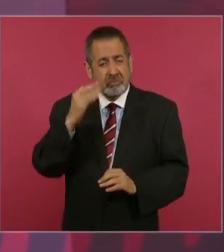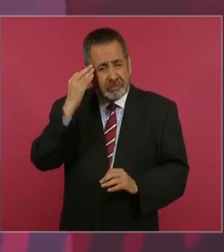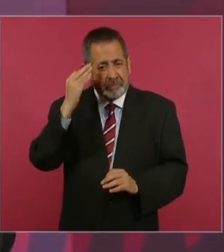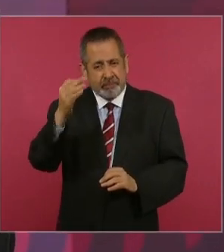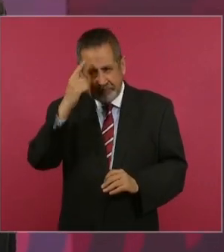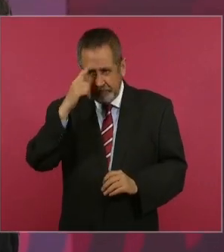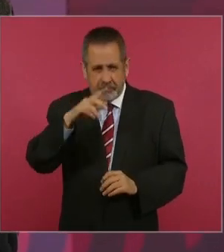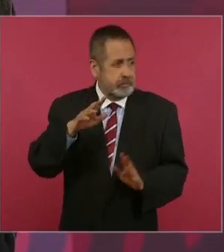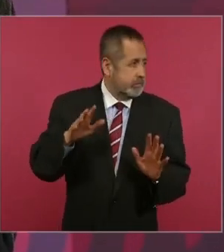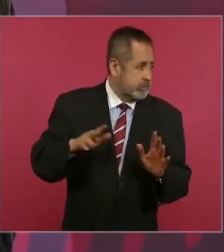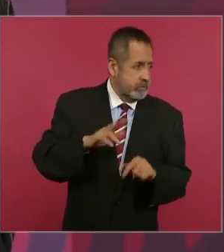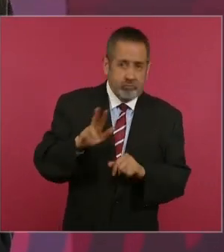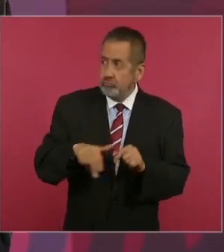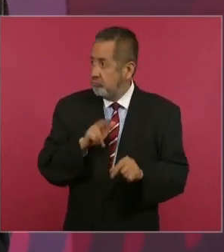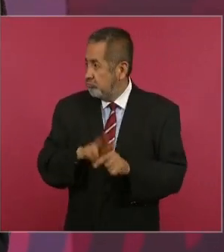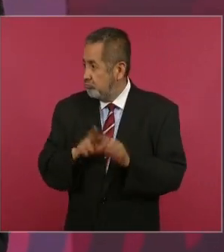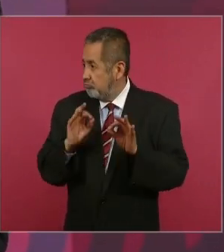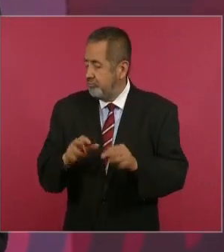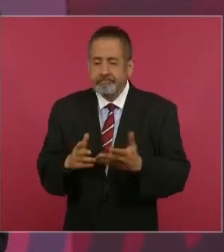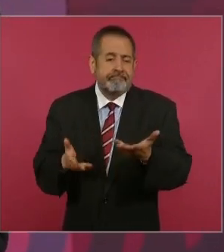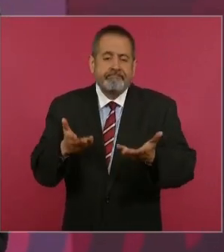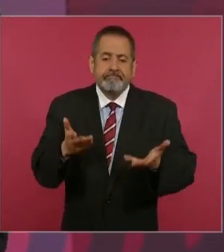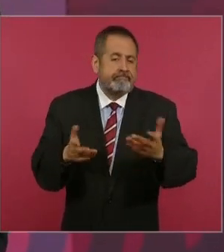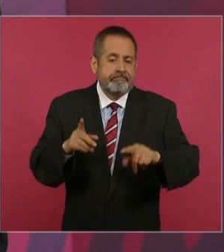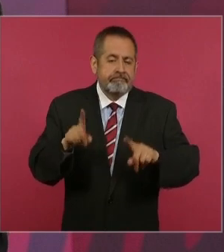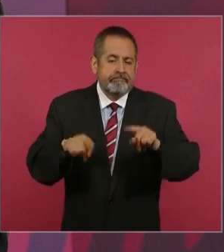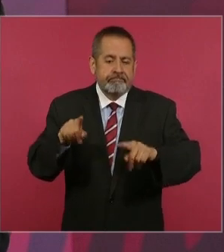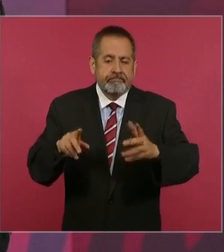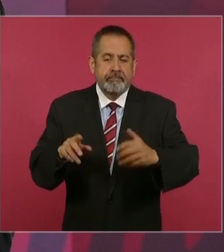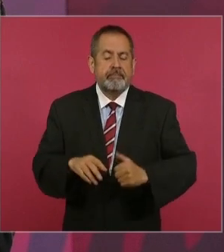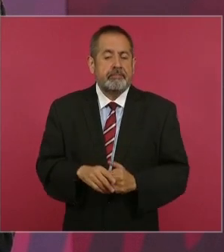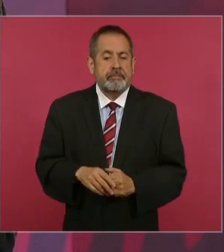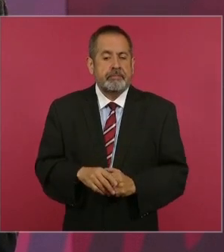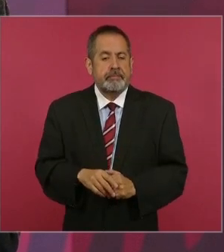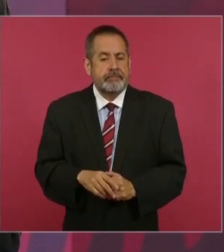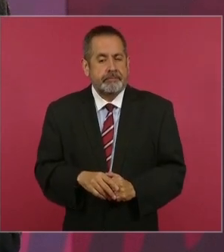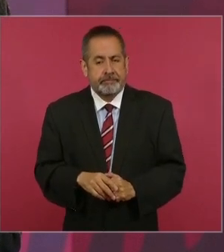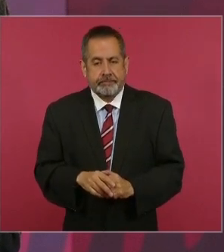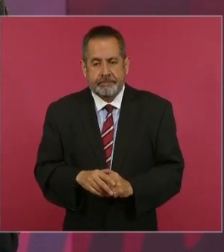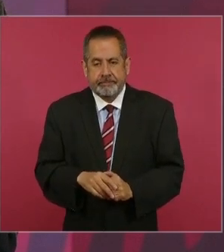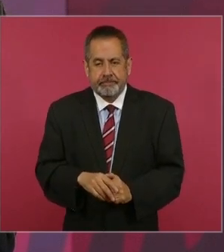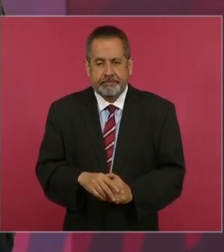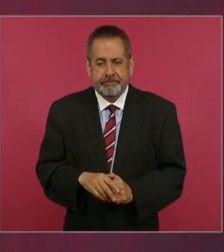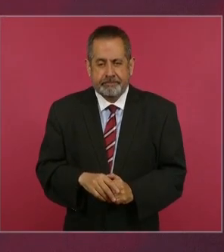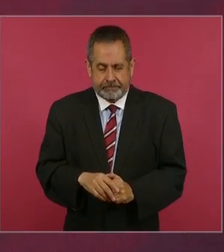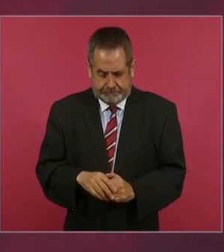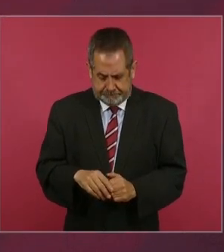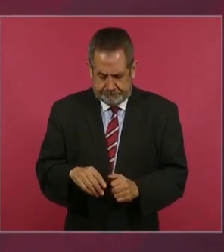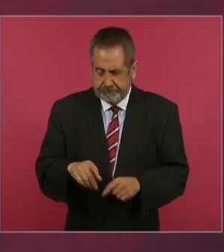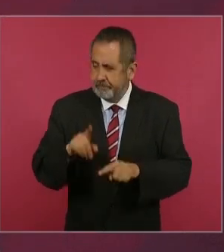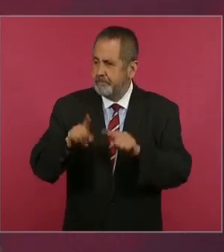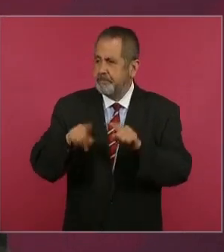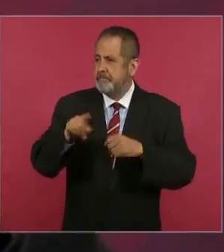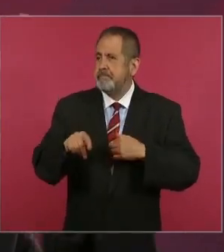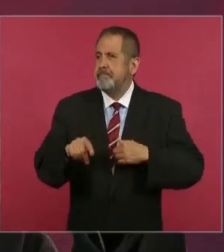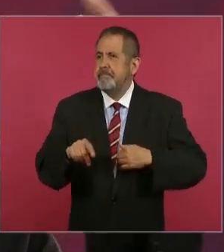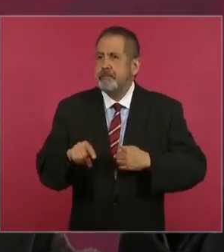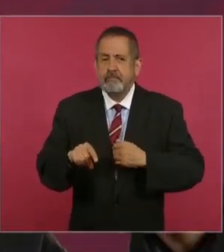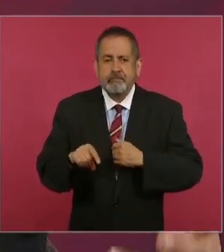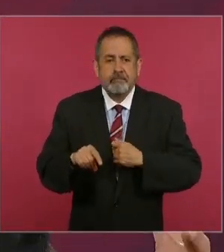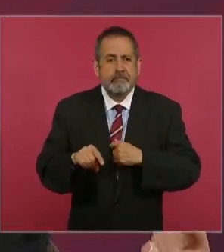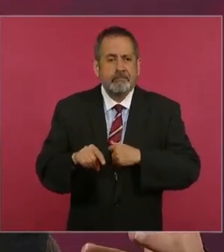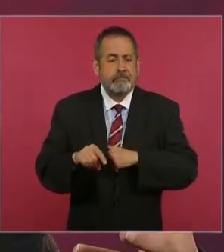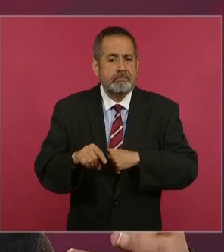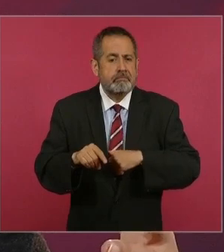en su totalidad va a depender más que nada de las